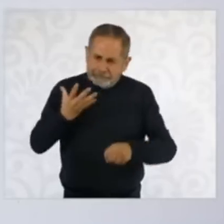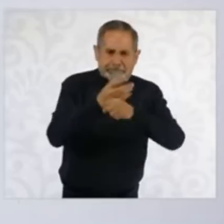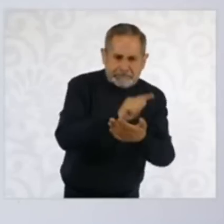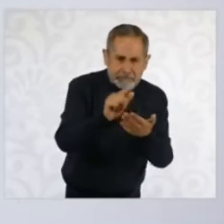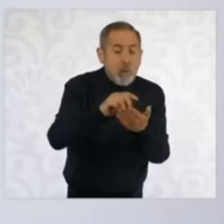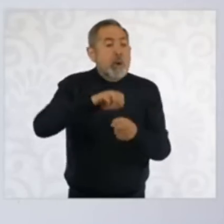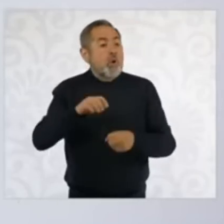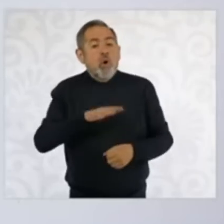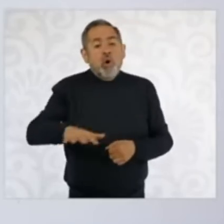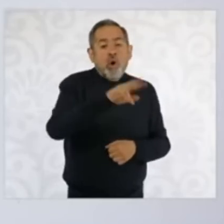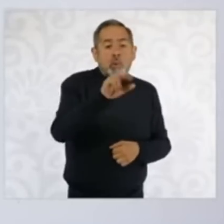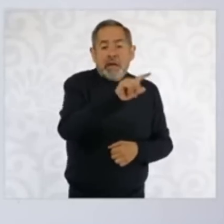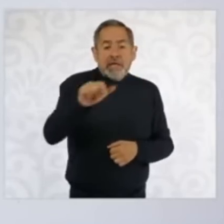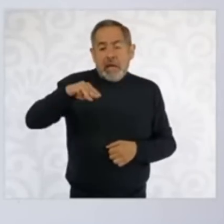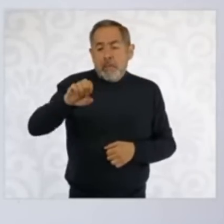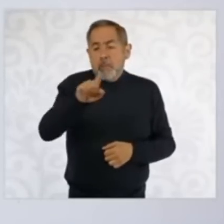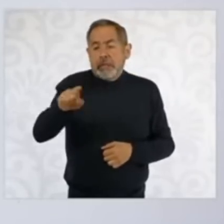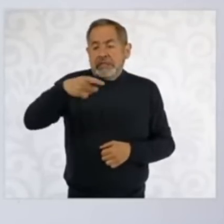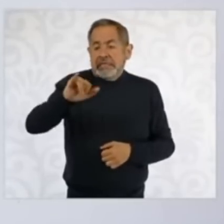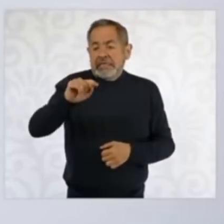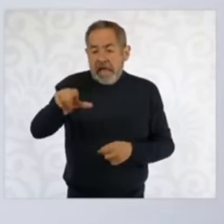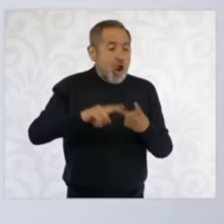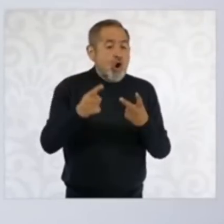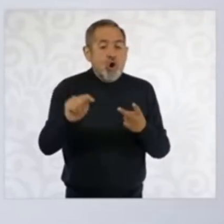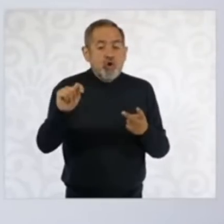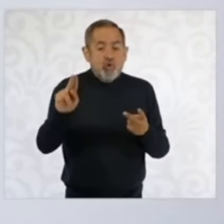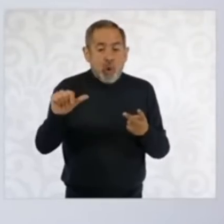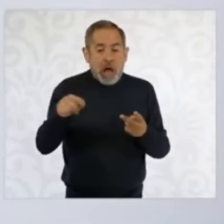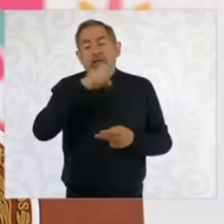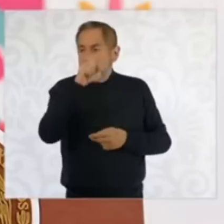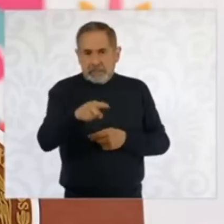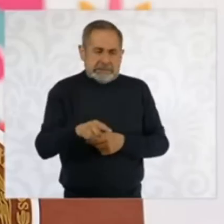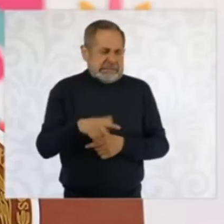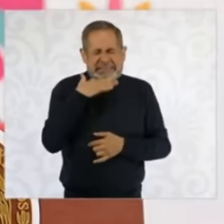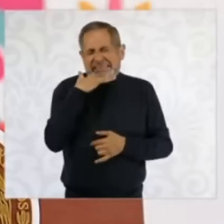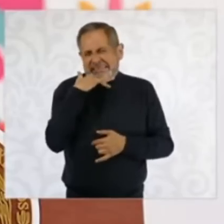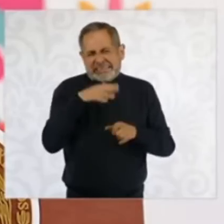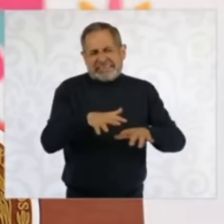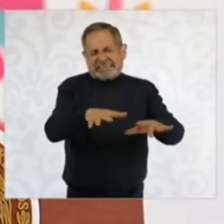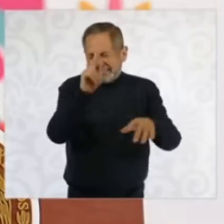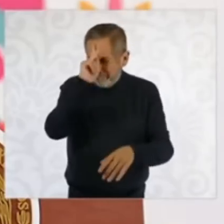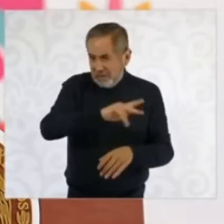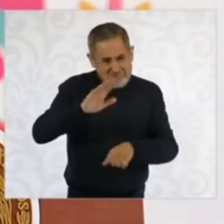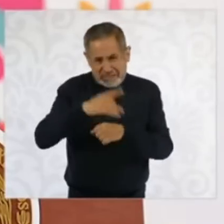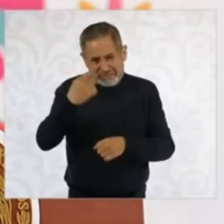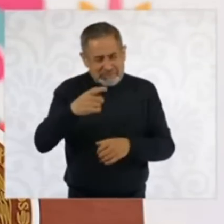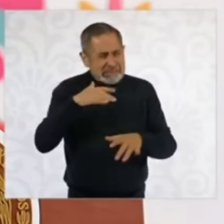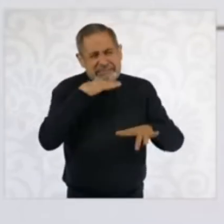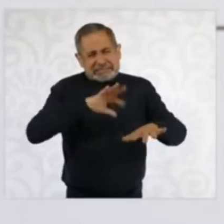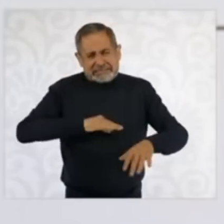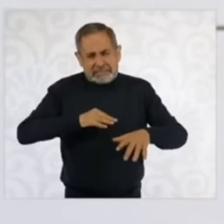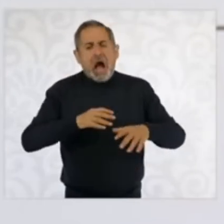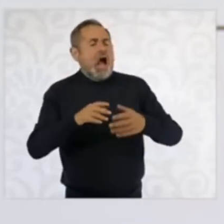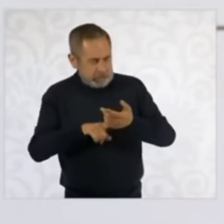del Mezquital o también Tula, que es uno de los municipios más contaminados del país y que hoy estamos trabajando de